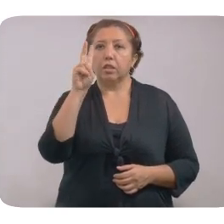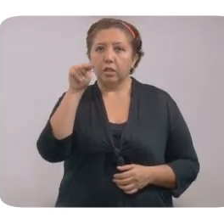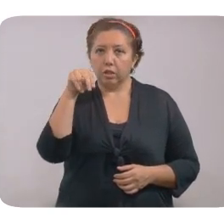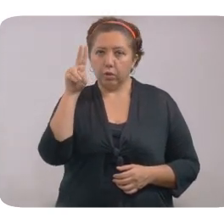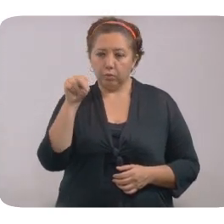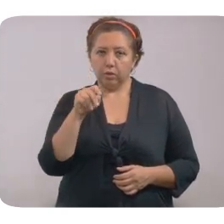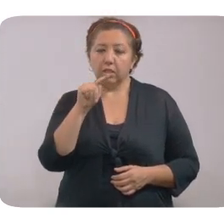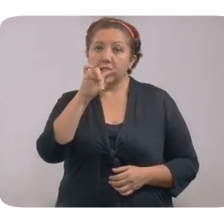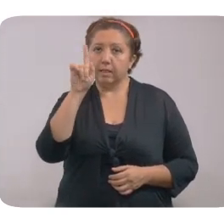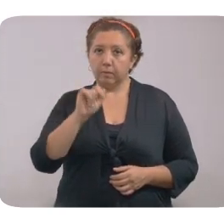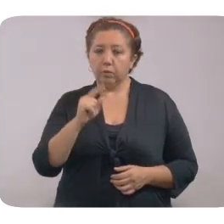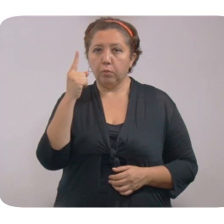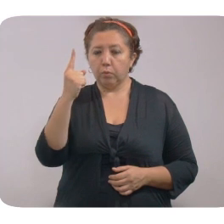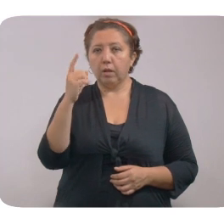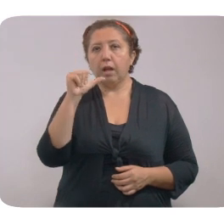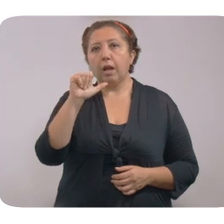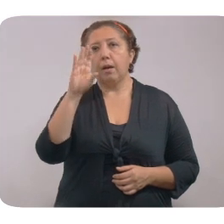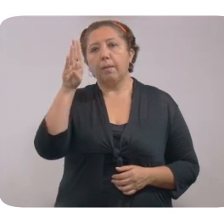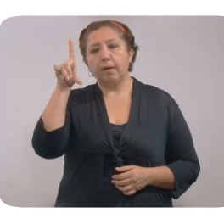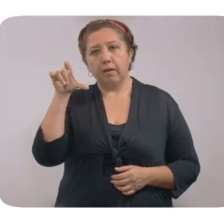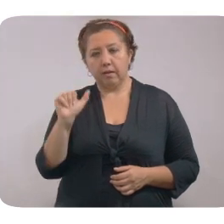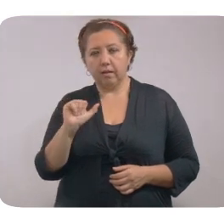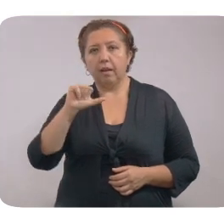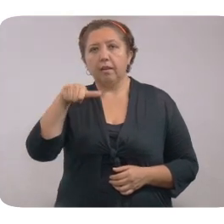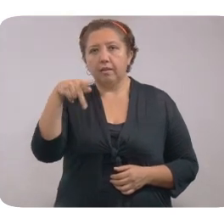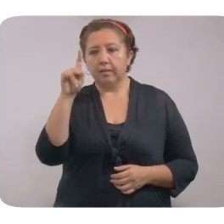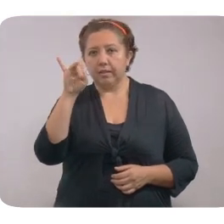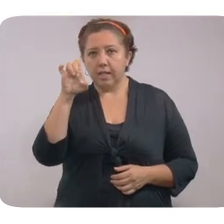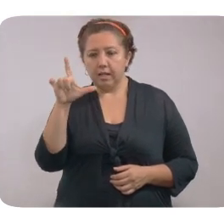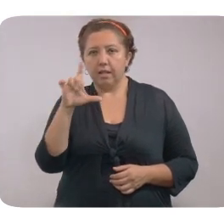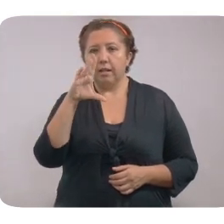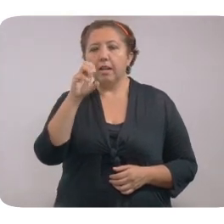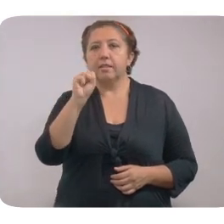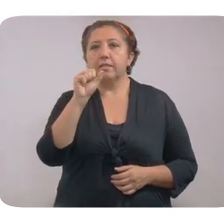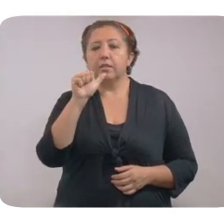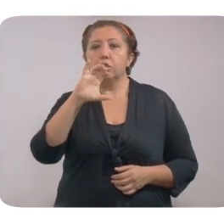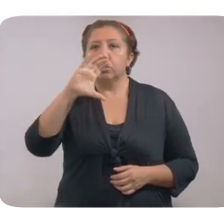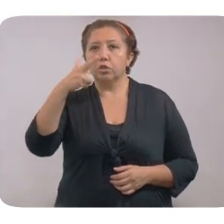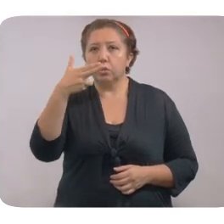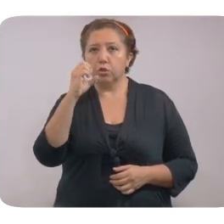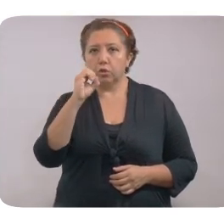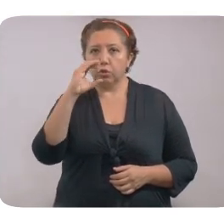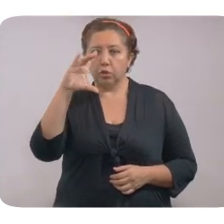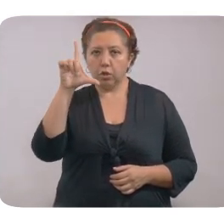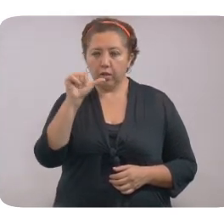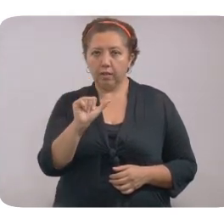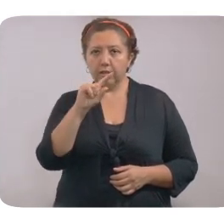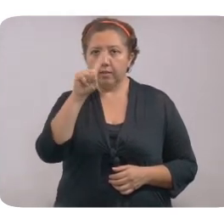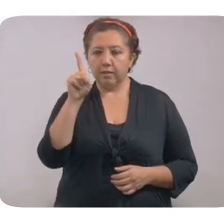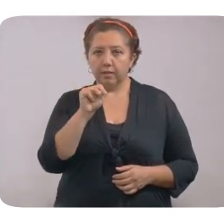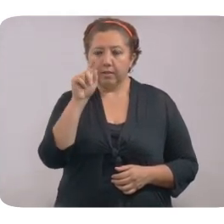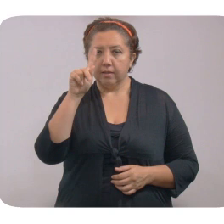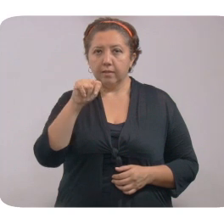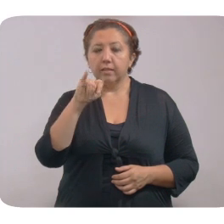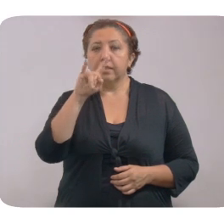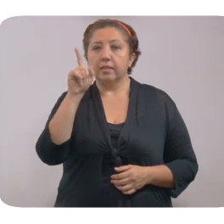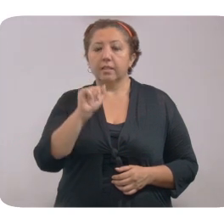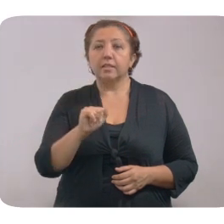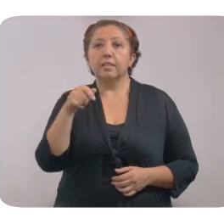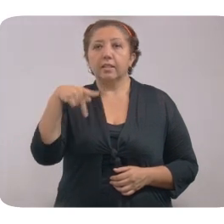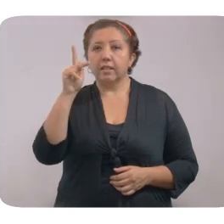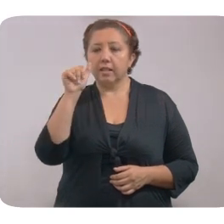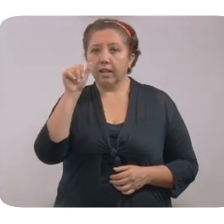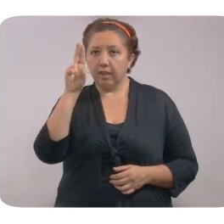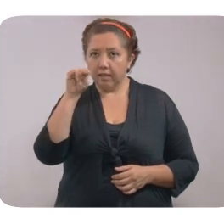Tizimín, y 1 en Abalá, Acanqué, Aquil, Canzacap, Chocholá, Concal, San, Citás,